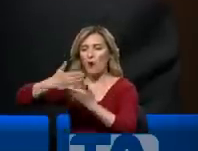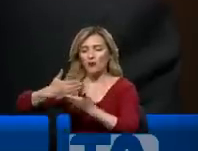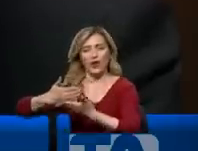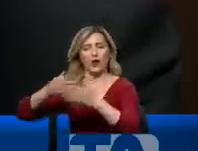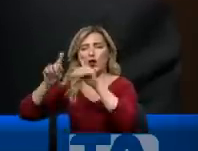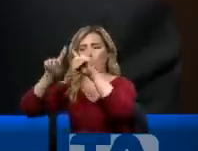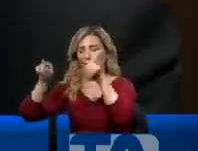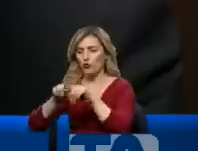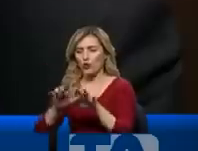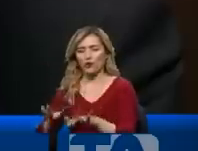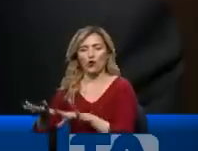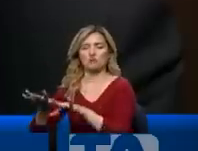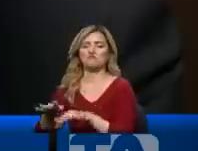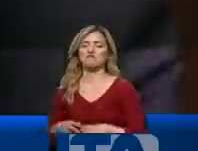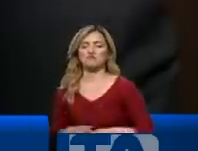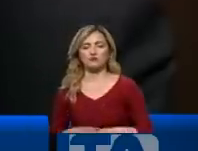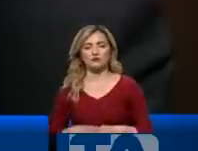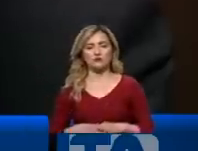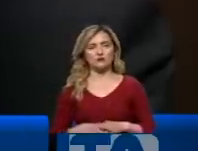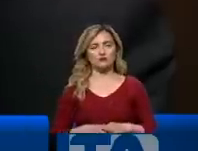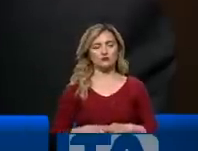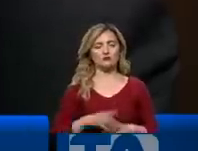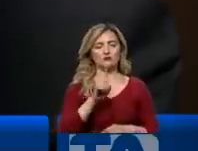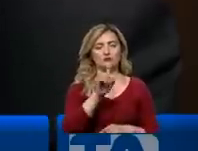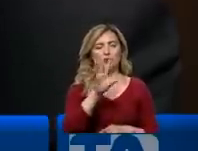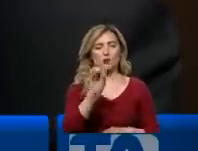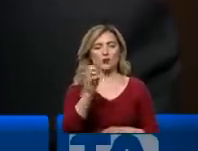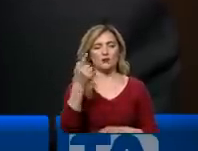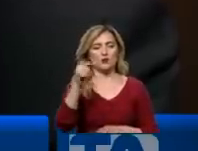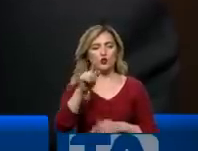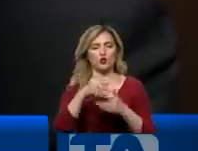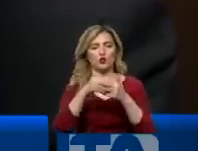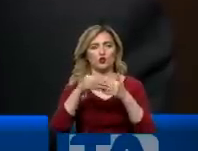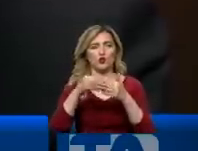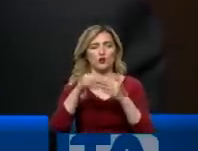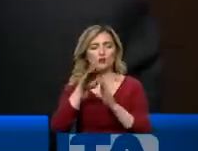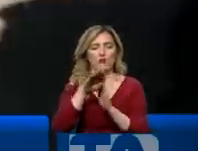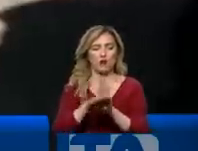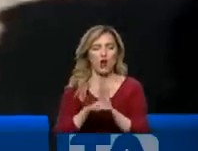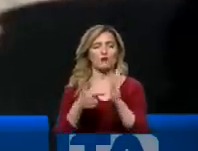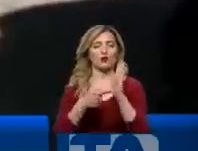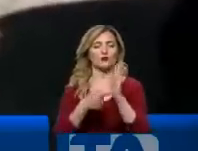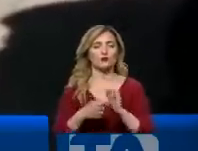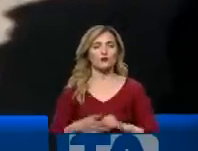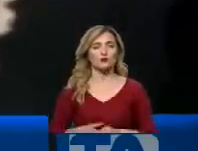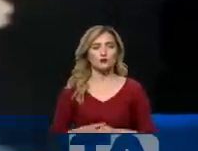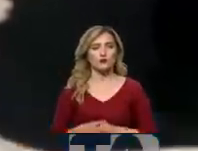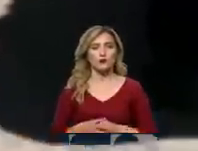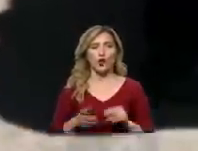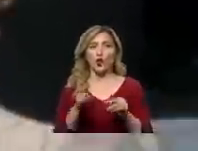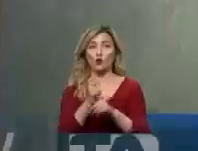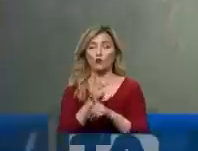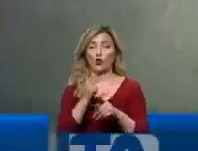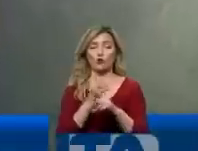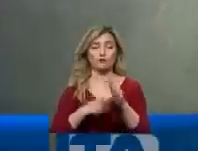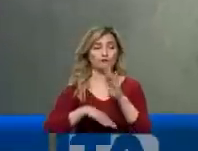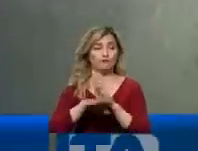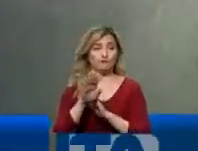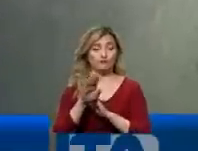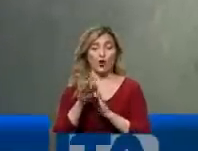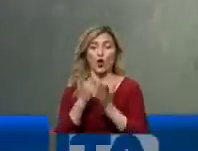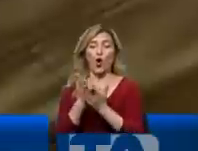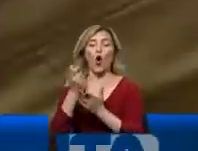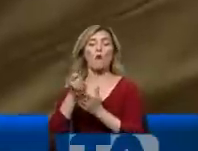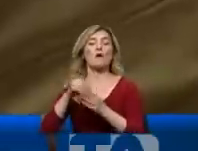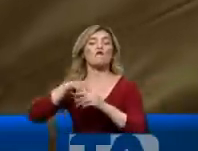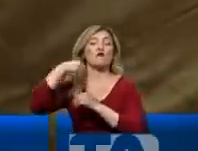laptops, etcétera, etcétera. Tenemos allí 120 millones de dólares en reducción de aranceles. Y es que estos productos, que son en su mayoría